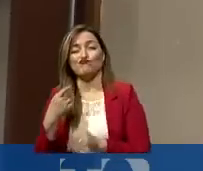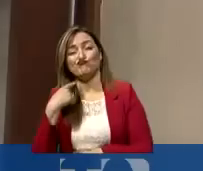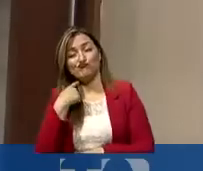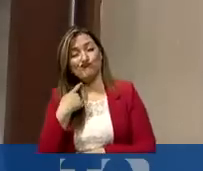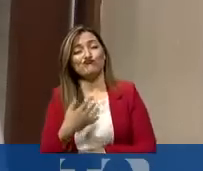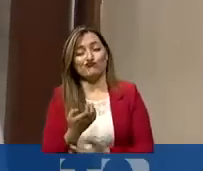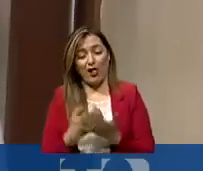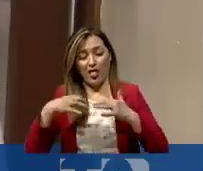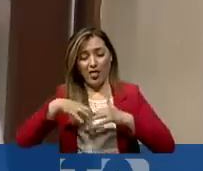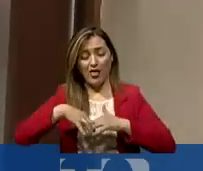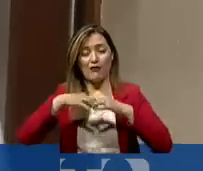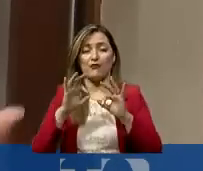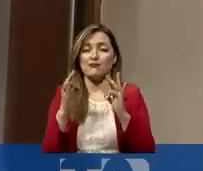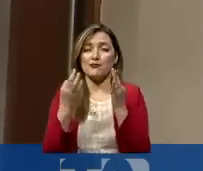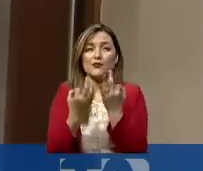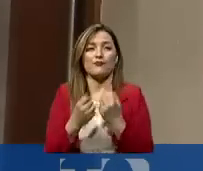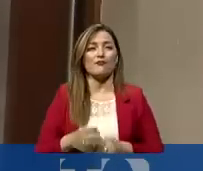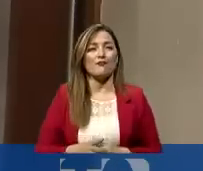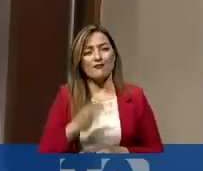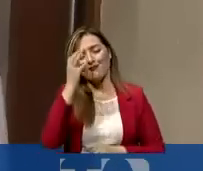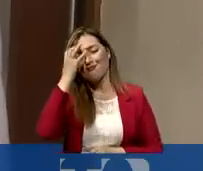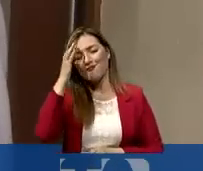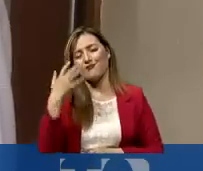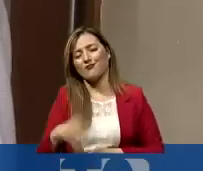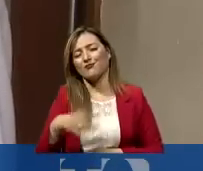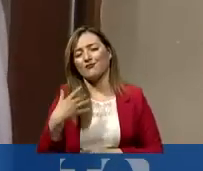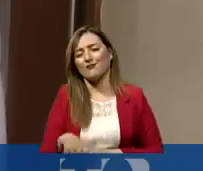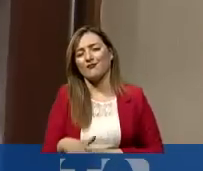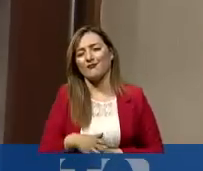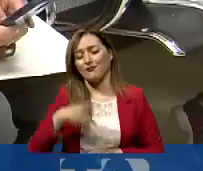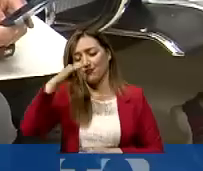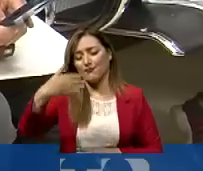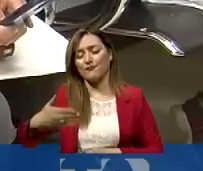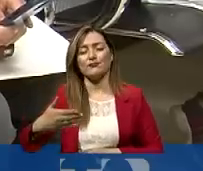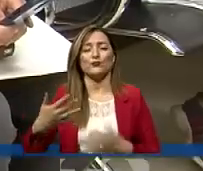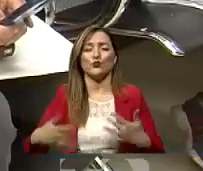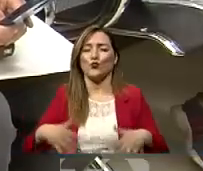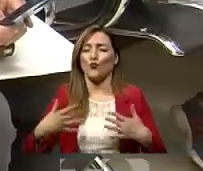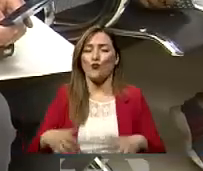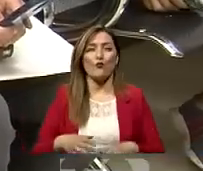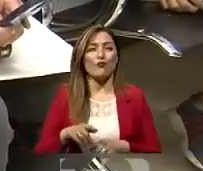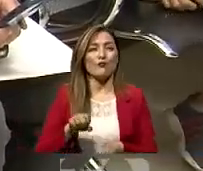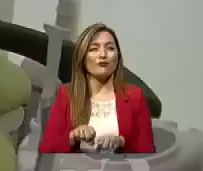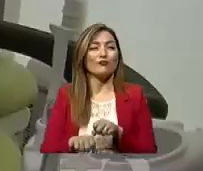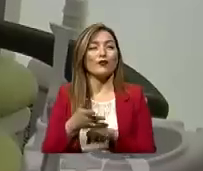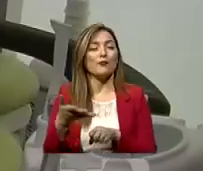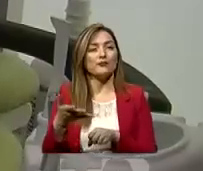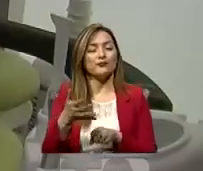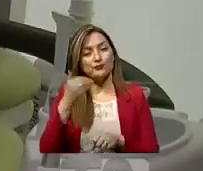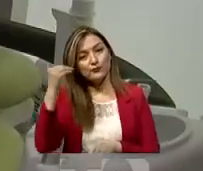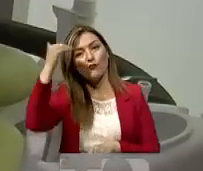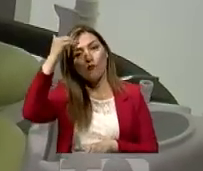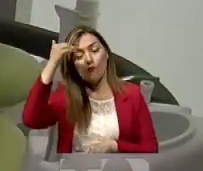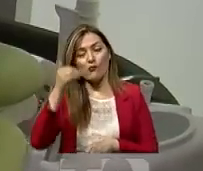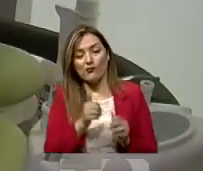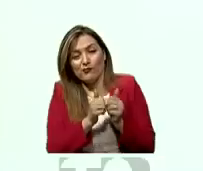crisis económica profunda en las familias y nos preocupa que esto les pase factura a los más pequeños. Los adultos que acompañen a los menores también podrán